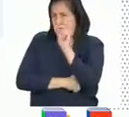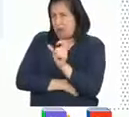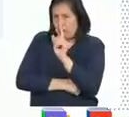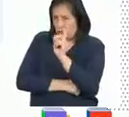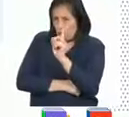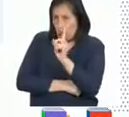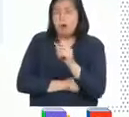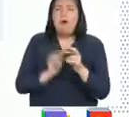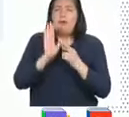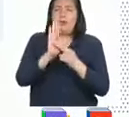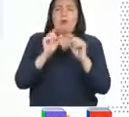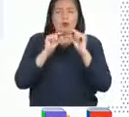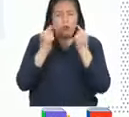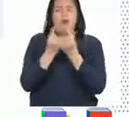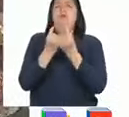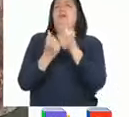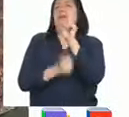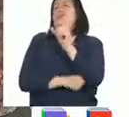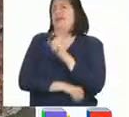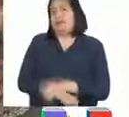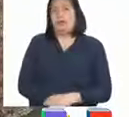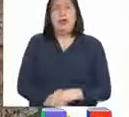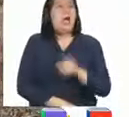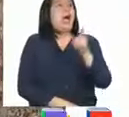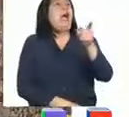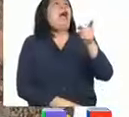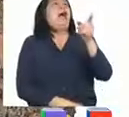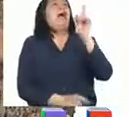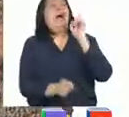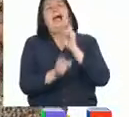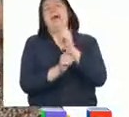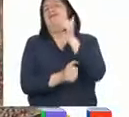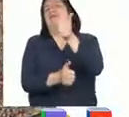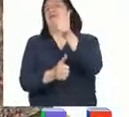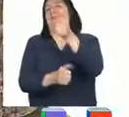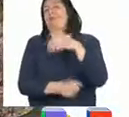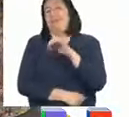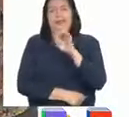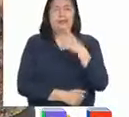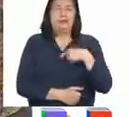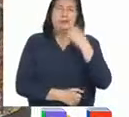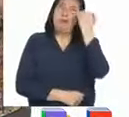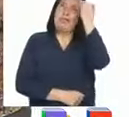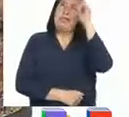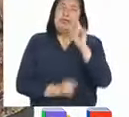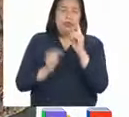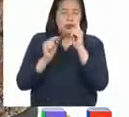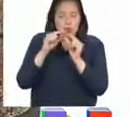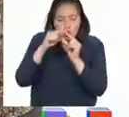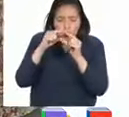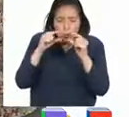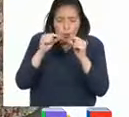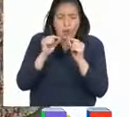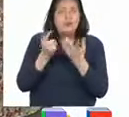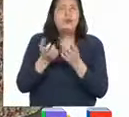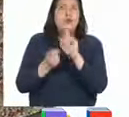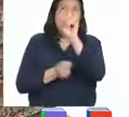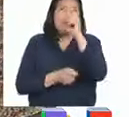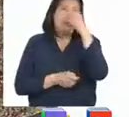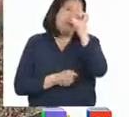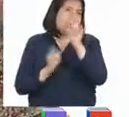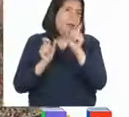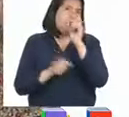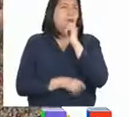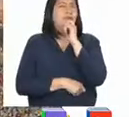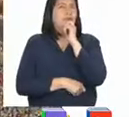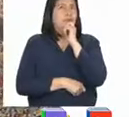persona, sino un grupo de personas. Claro, lo máximo, Sergio. Puedo imaginar que cada cuadradito representa a 1 millón de